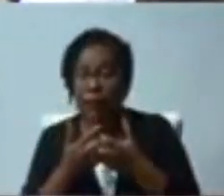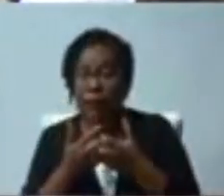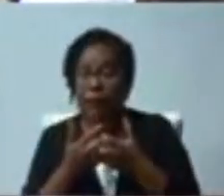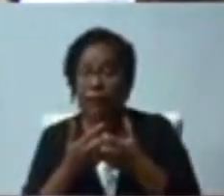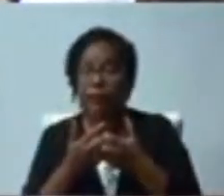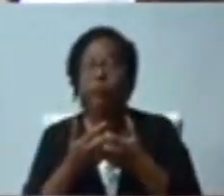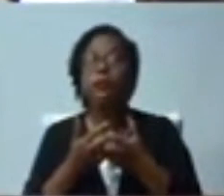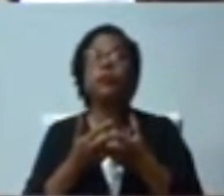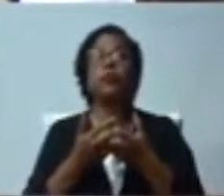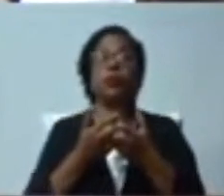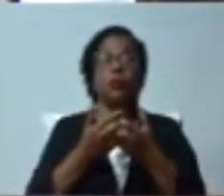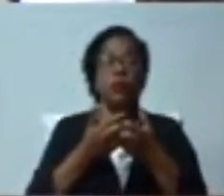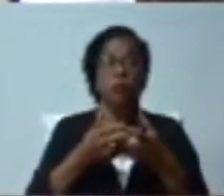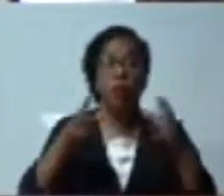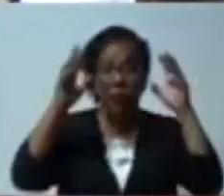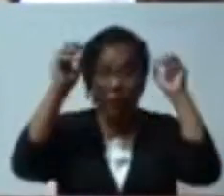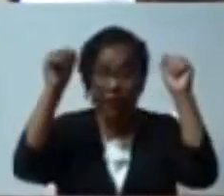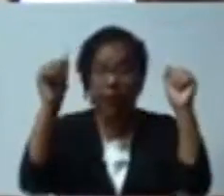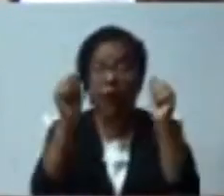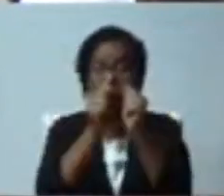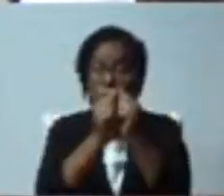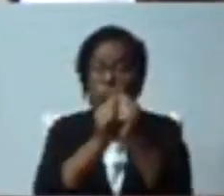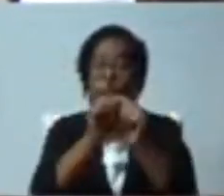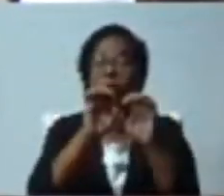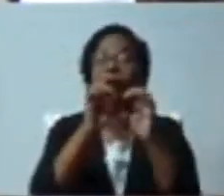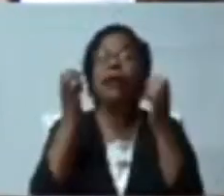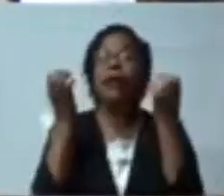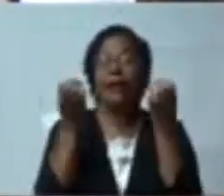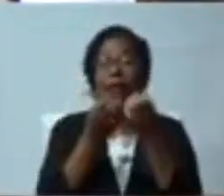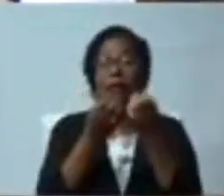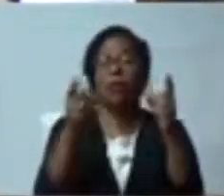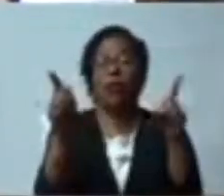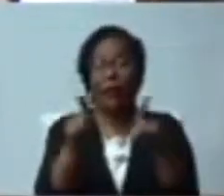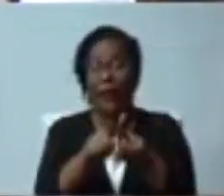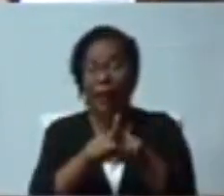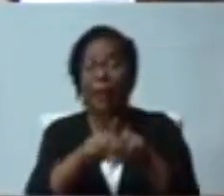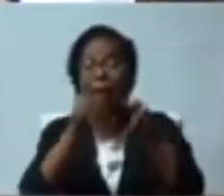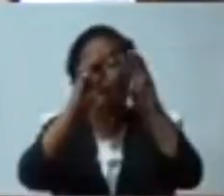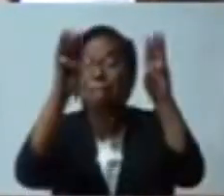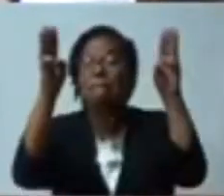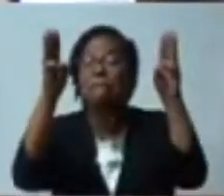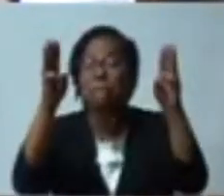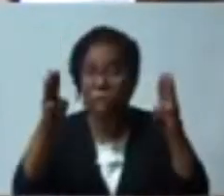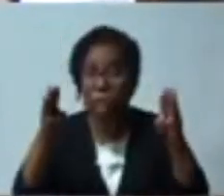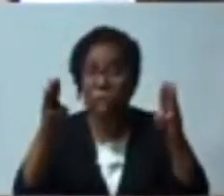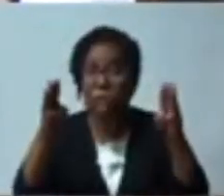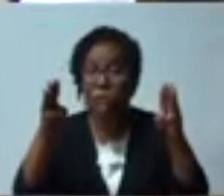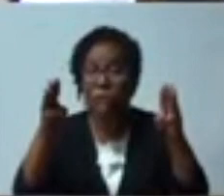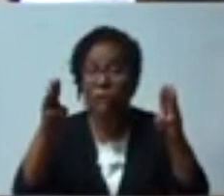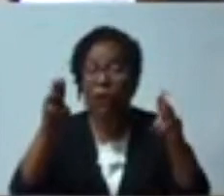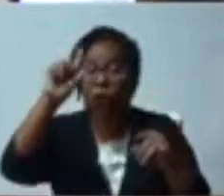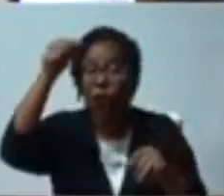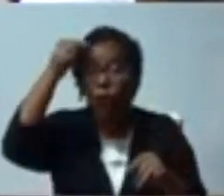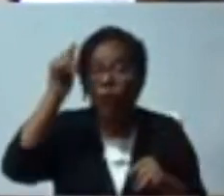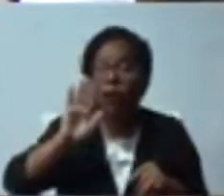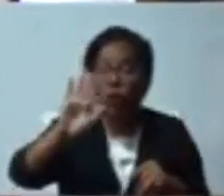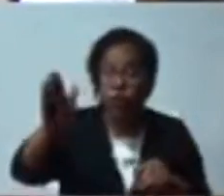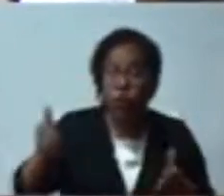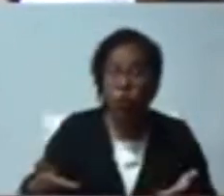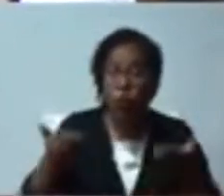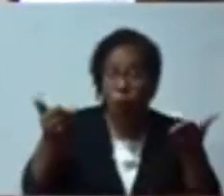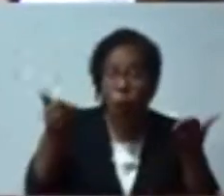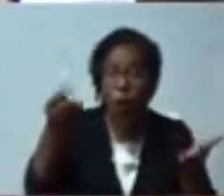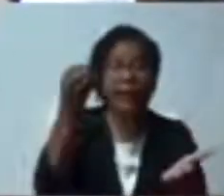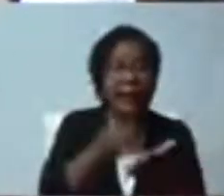instancias del Poder Ejecutivo y del propio Ministerio de Hacienda, que tenía observaciones sobre el mismo y